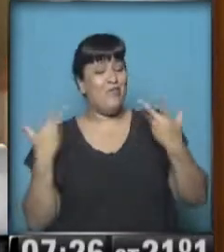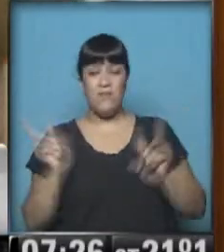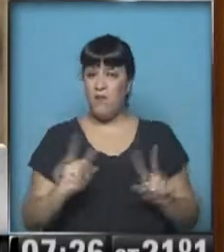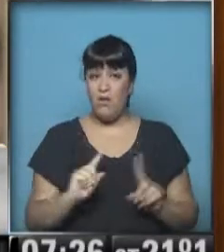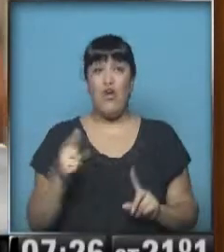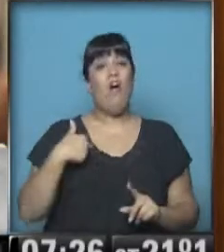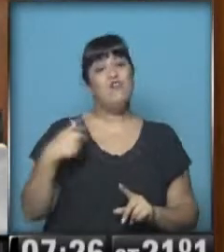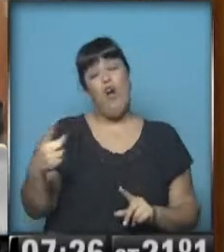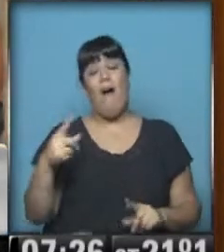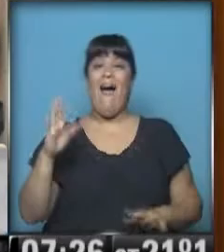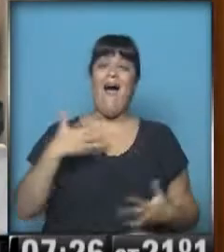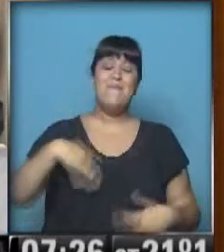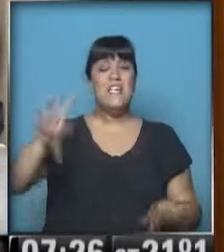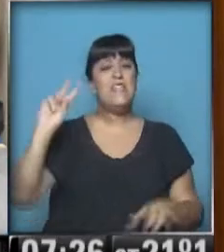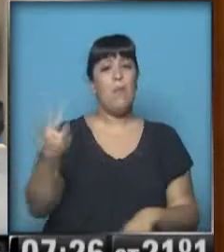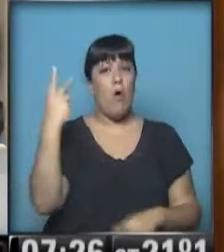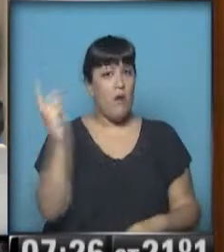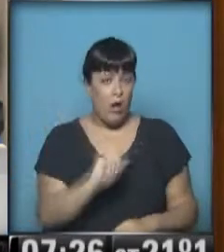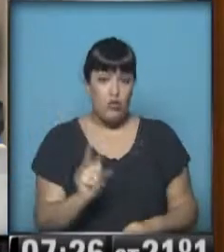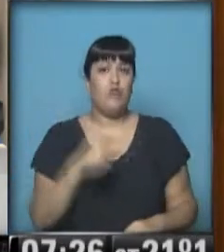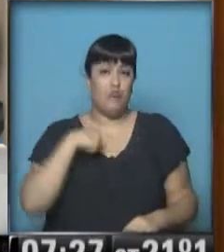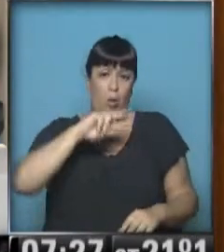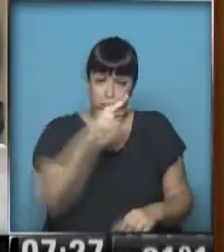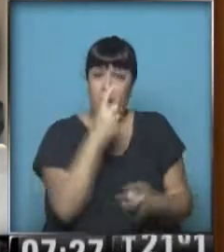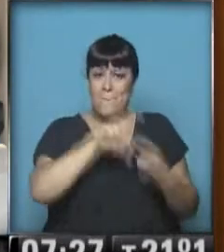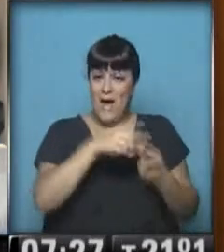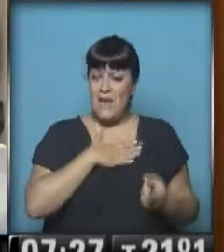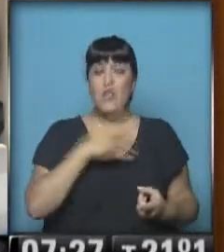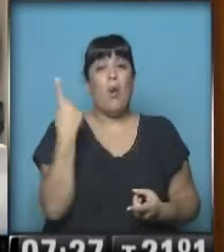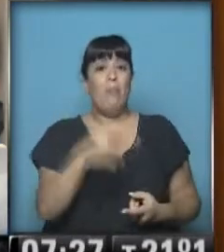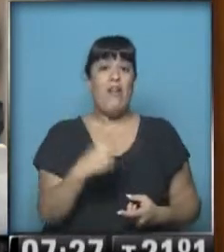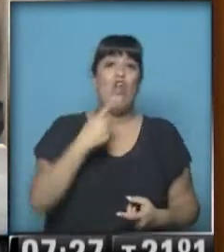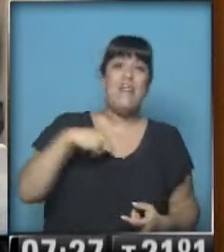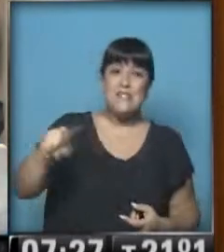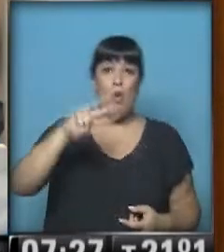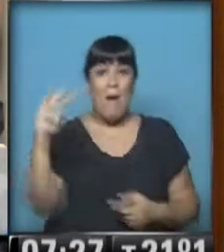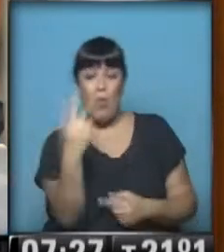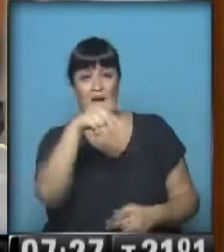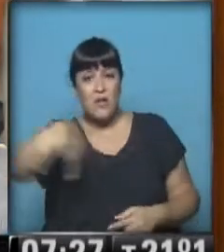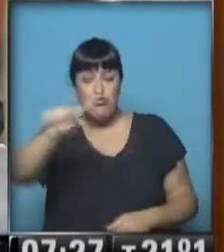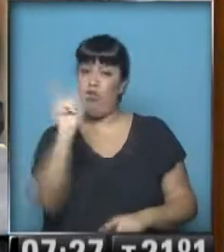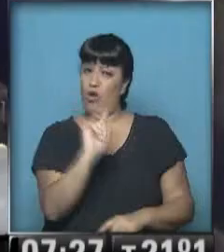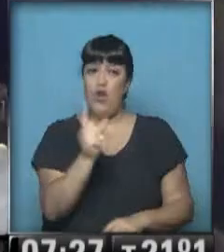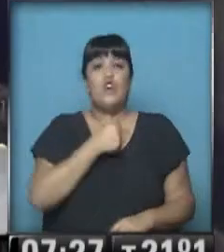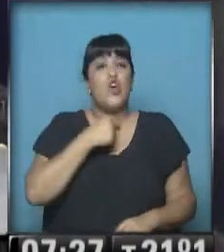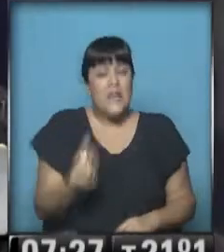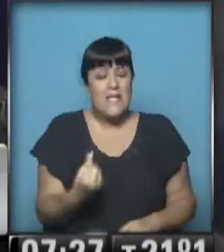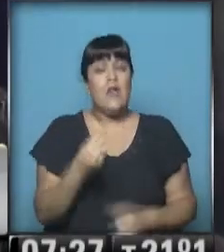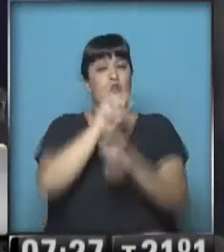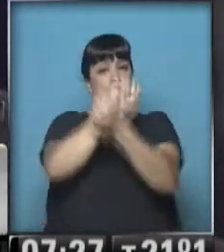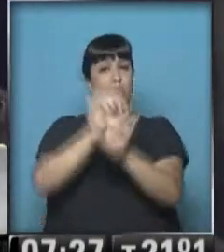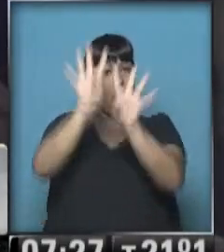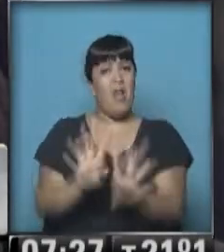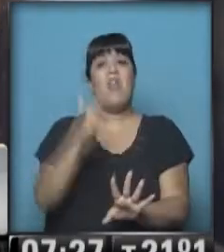le deseo la muerte a nadie, más allá de que se me murió mi marido, yo no le deseo la muerte a nadie, simplemente quiero que cumplan su condena y que después sigan con su